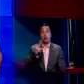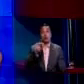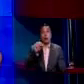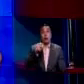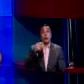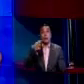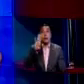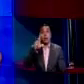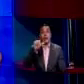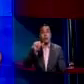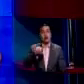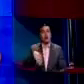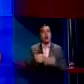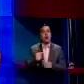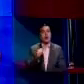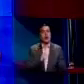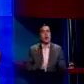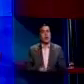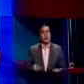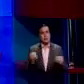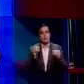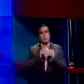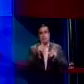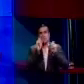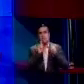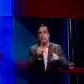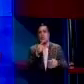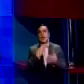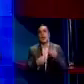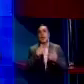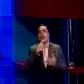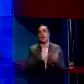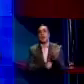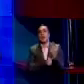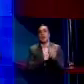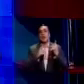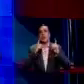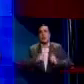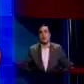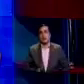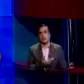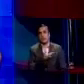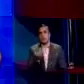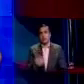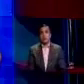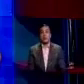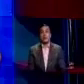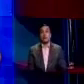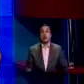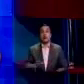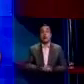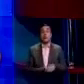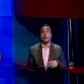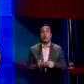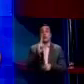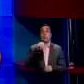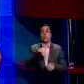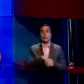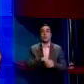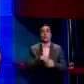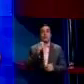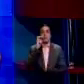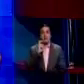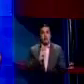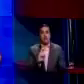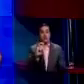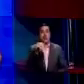detalles. Además, le vamos a consultar qué dijo el ministro de Salud, Juan Carlos Ceballos, sobre la inauguración de la aerovía